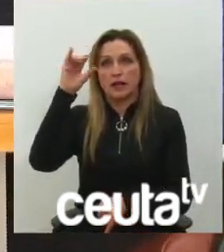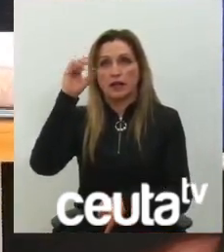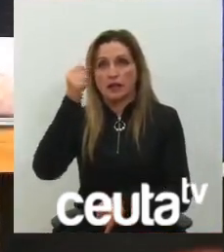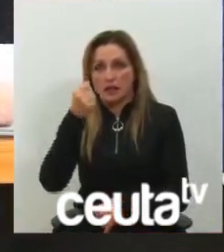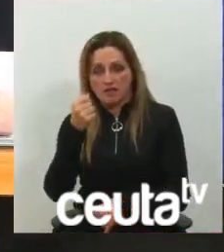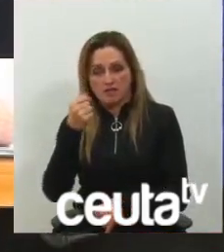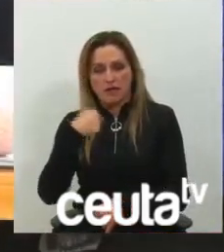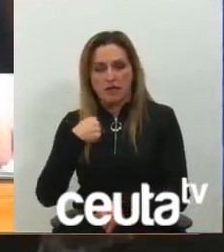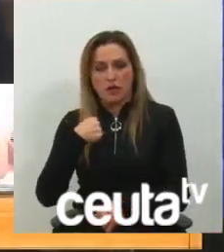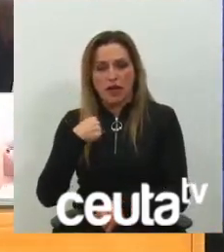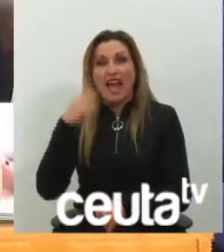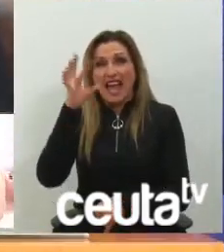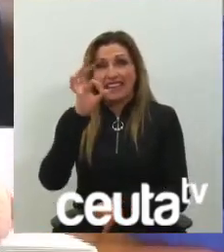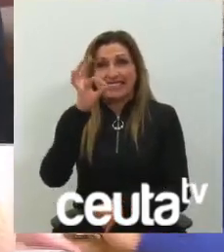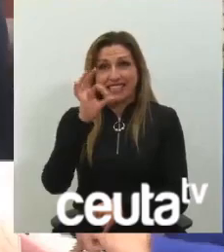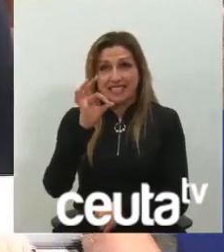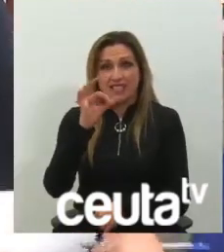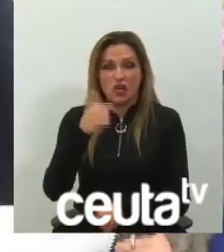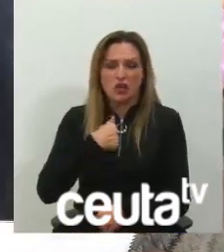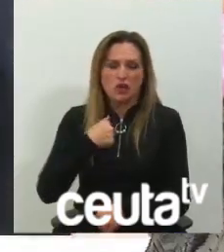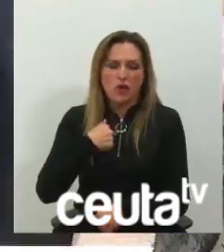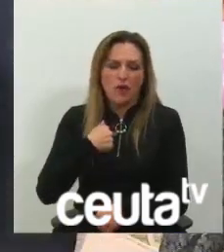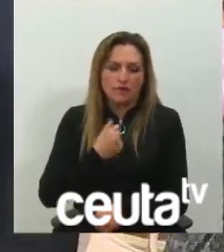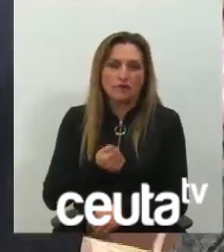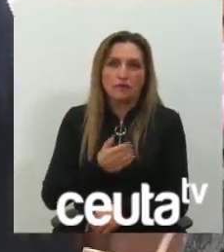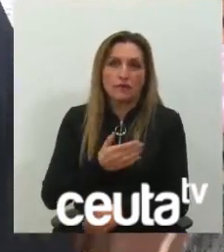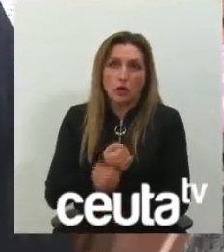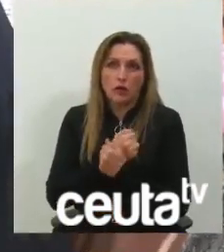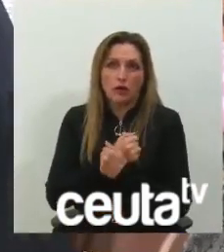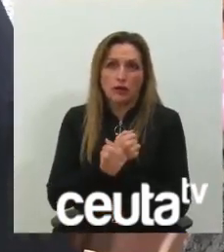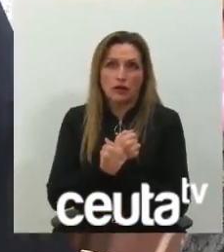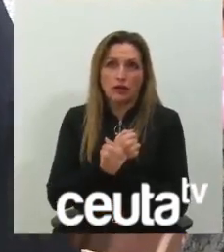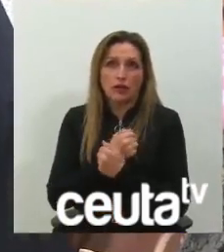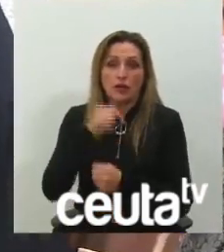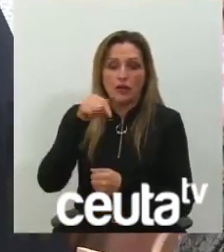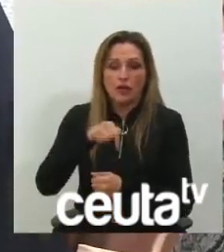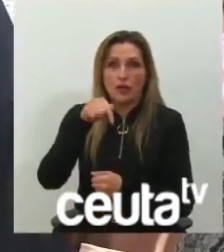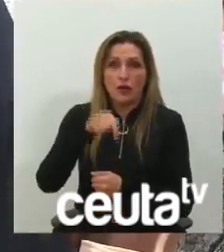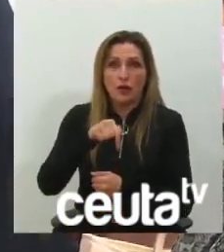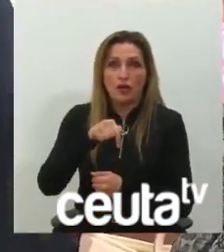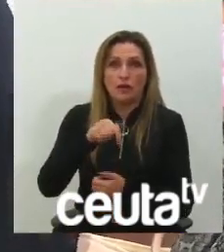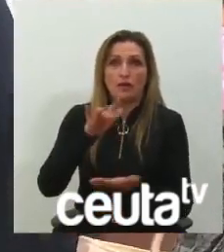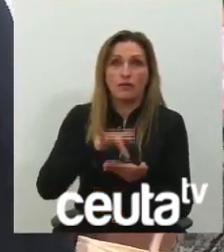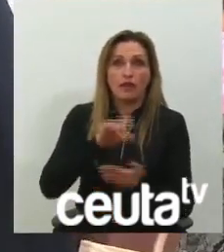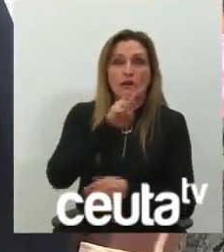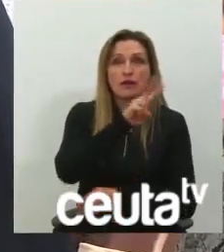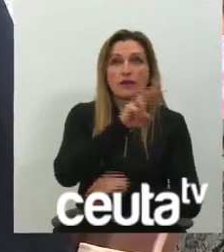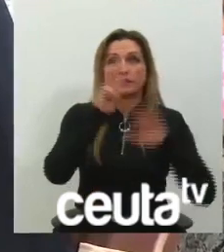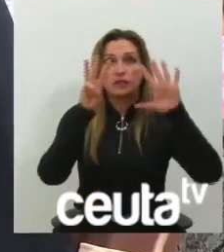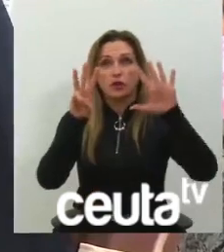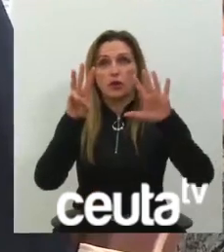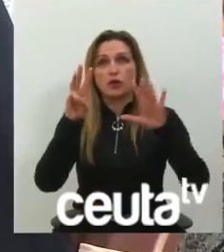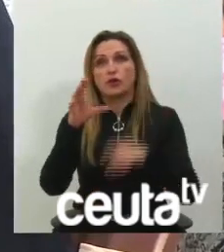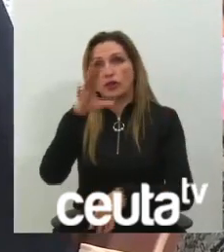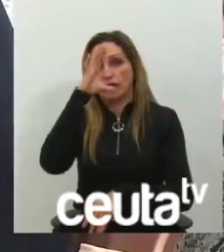yo el deseo lo amo profundamente y hoy que es 28 de febrero mandó un